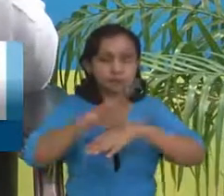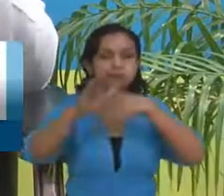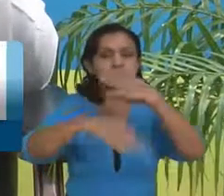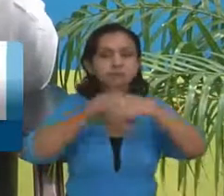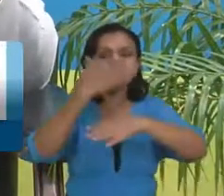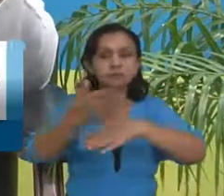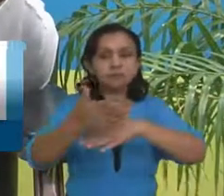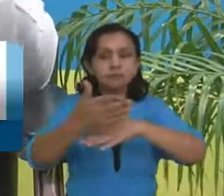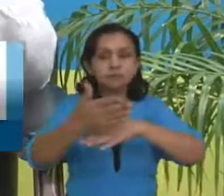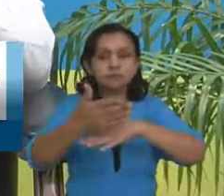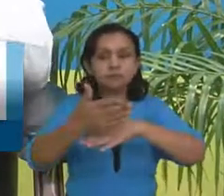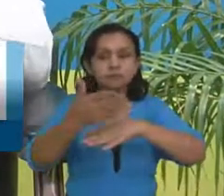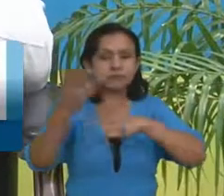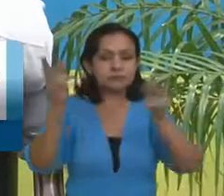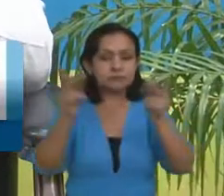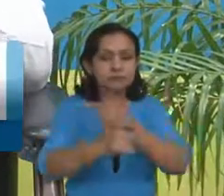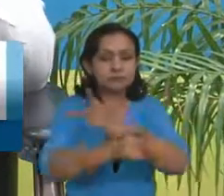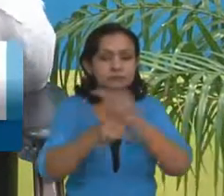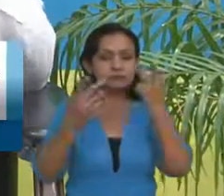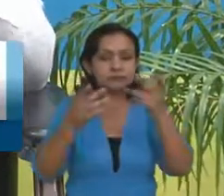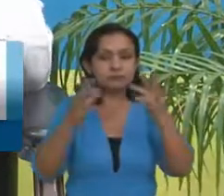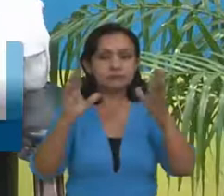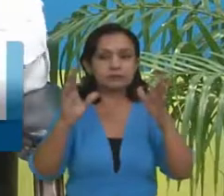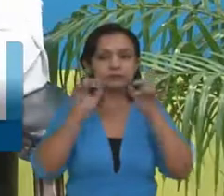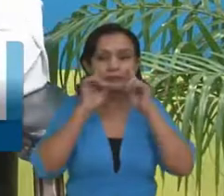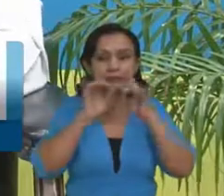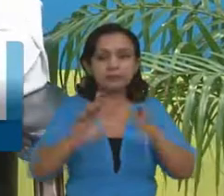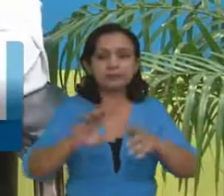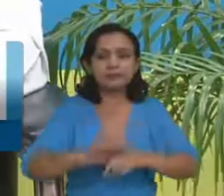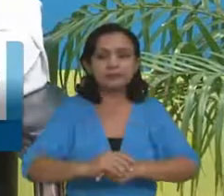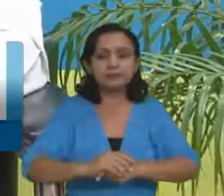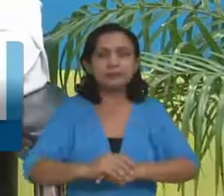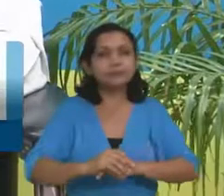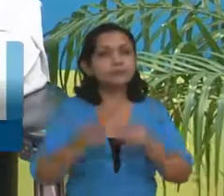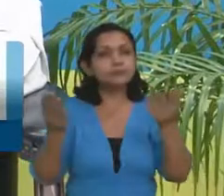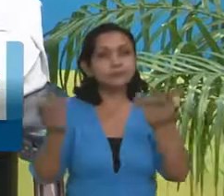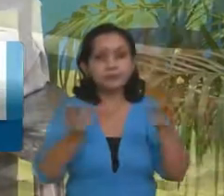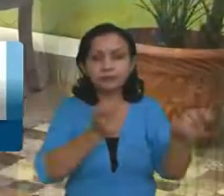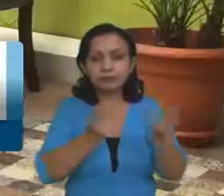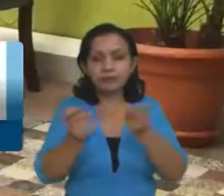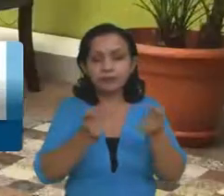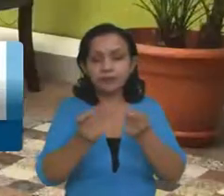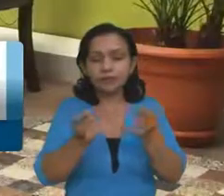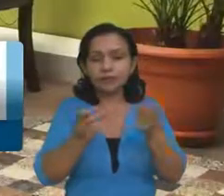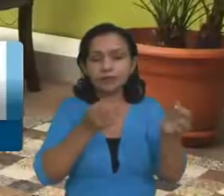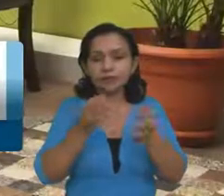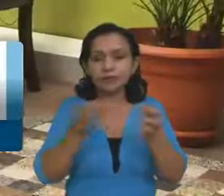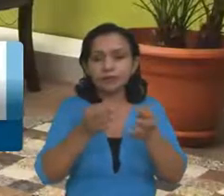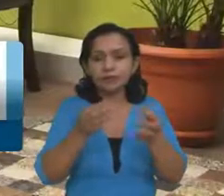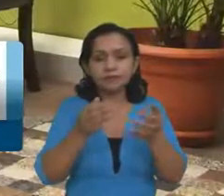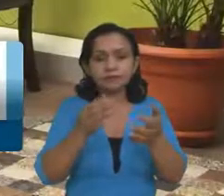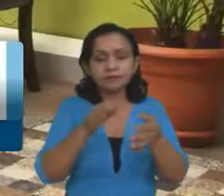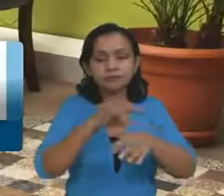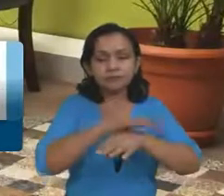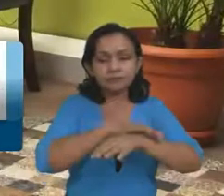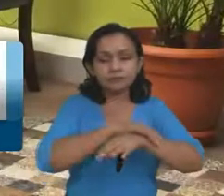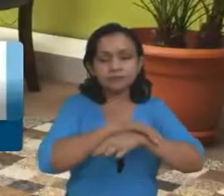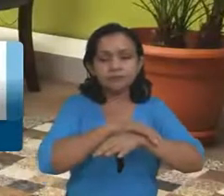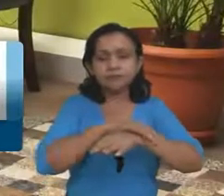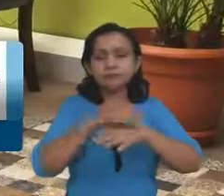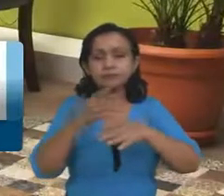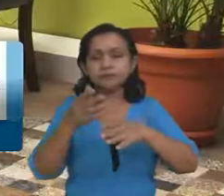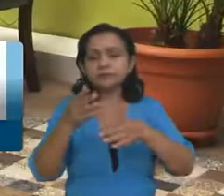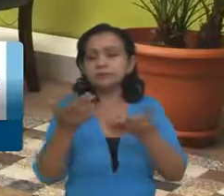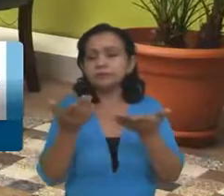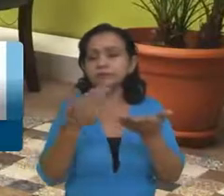final terminaría en una catástrofe, pues, por cuidado. Ahora, ¿cómo es el manejo rápidamente, doctor, del esguince y la fractura? O sea, el tratamiento